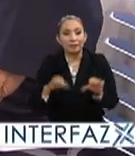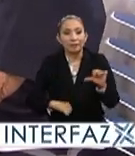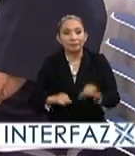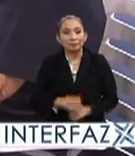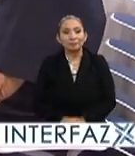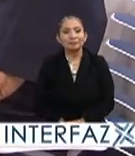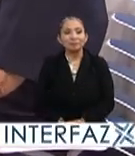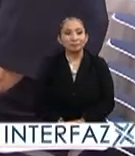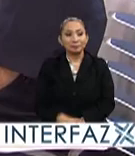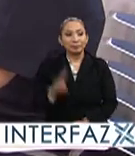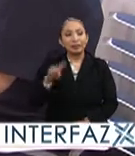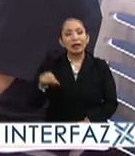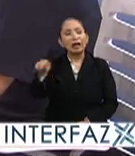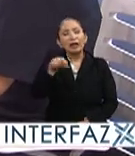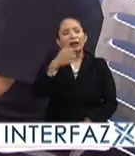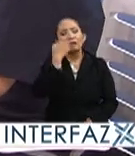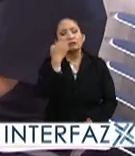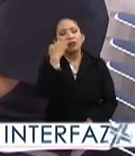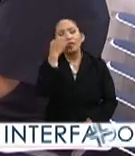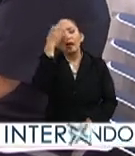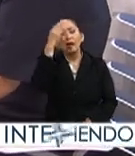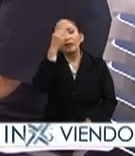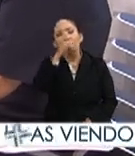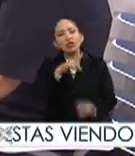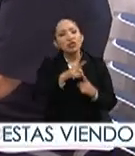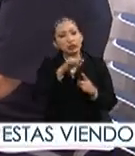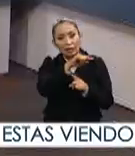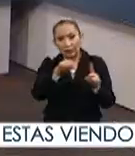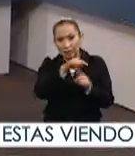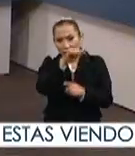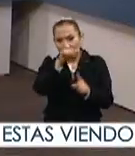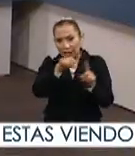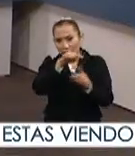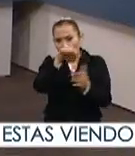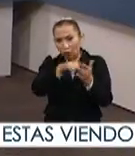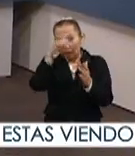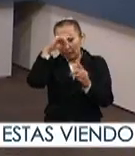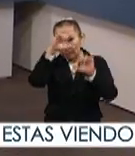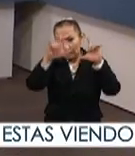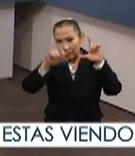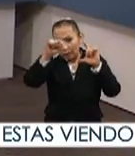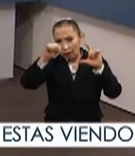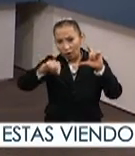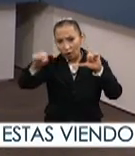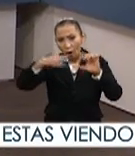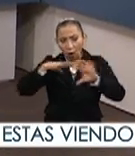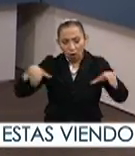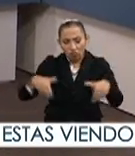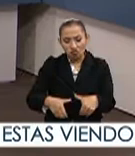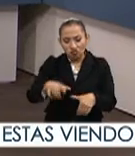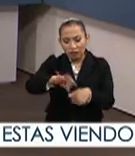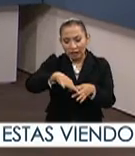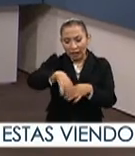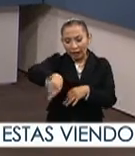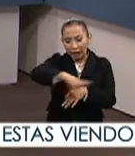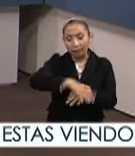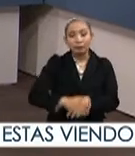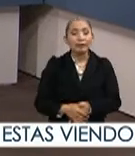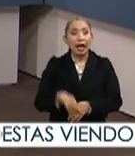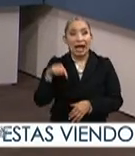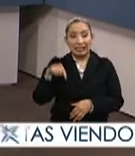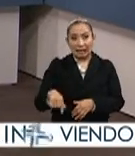actividad. Claro, sin duda alguna. ¿Estas escuelas se encuentran en distintos puntos del país o están más bien en la zona metropolitana? Bueno, en la